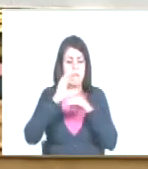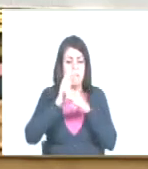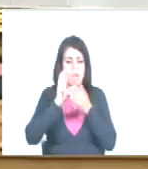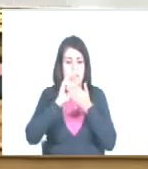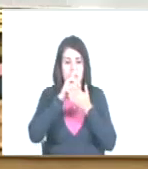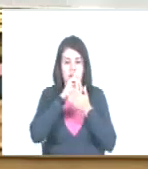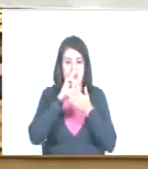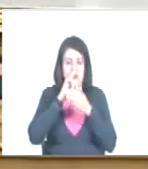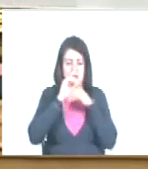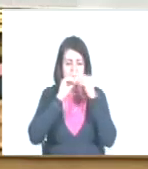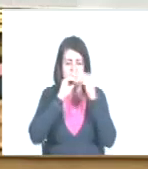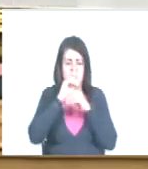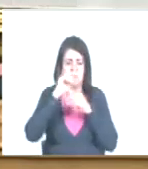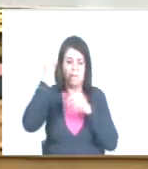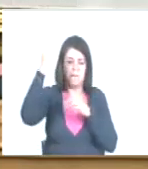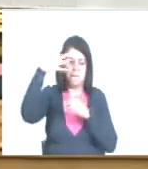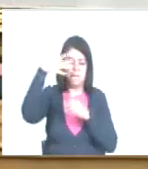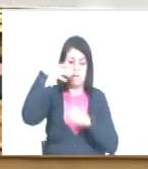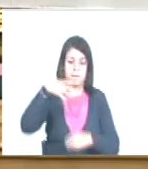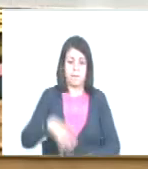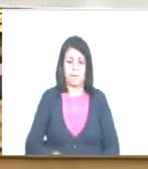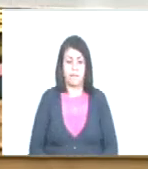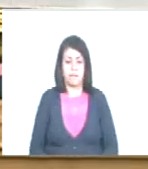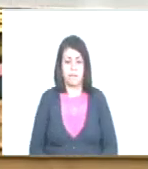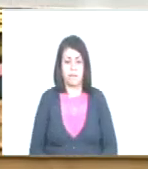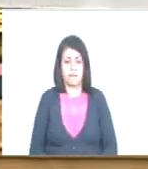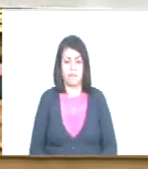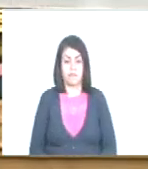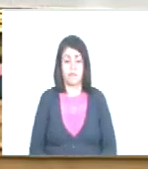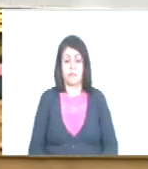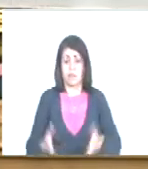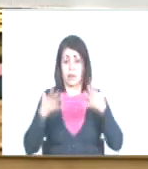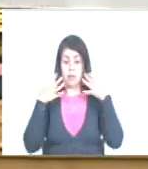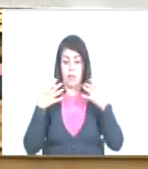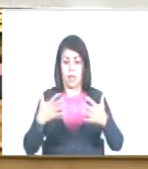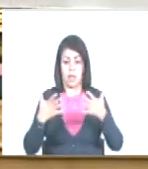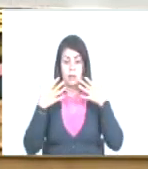así llamada del sol amada. En un calor